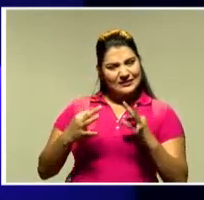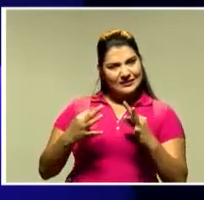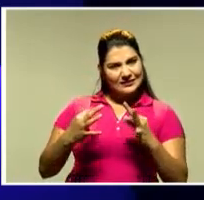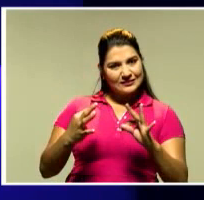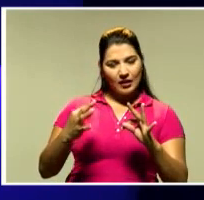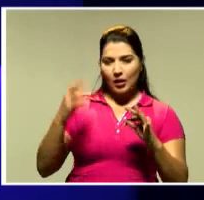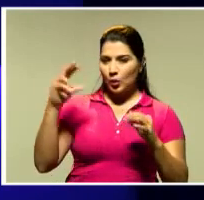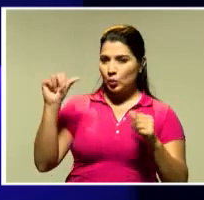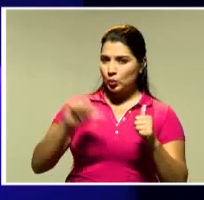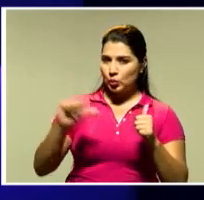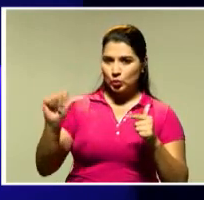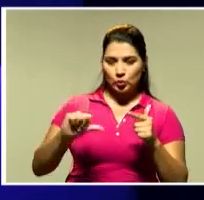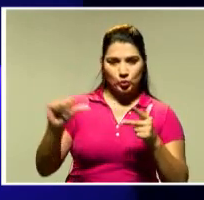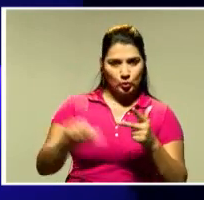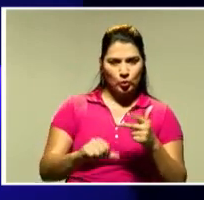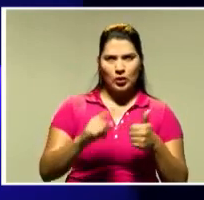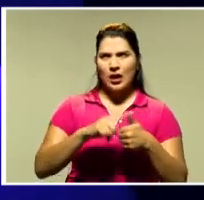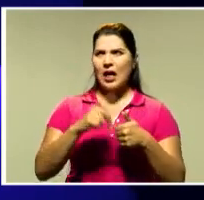menos,